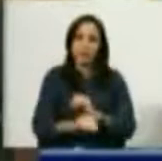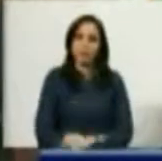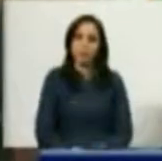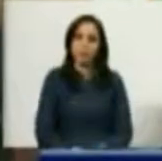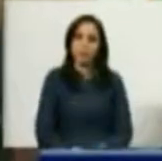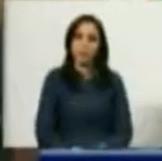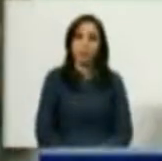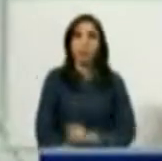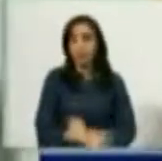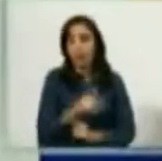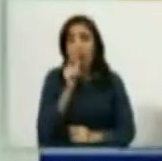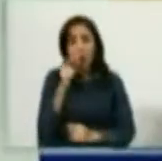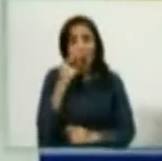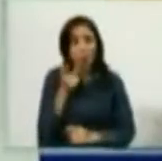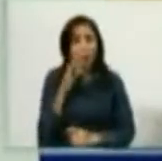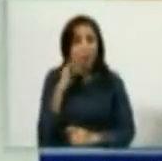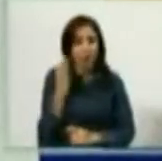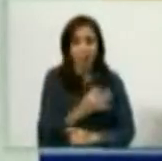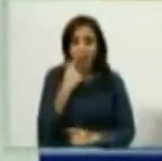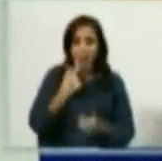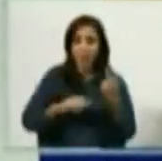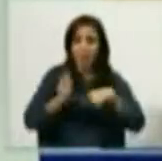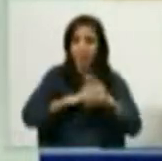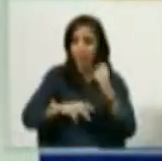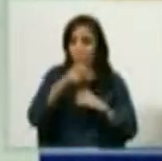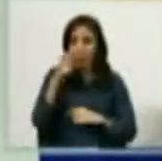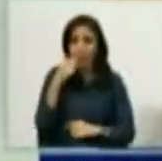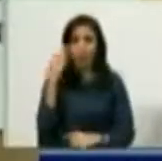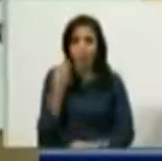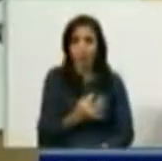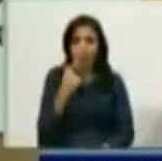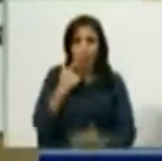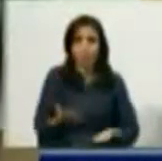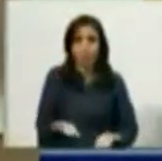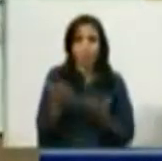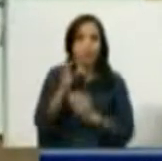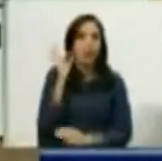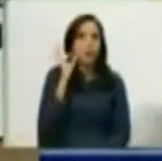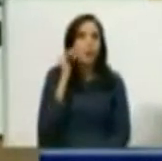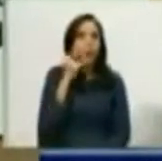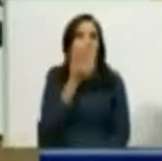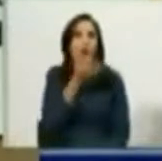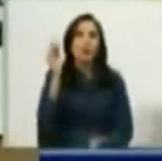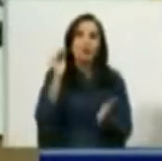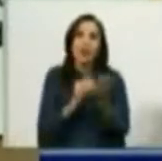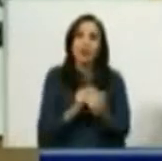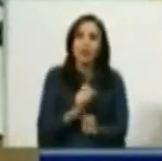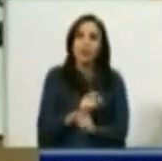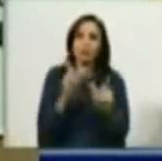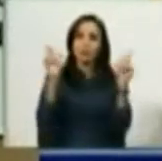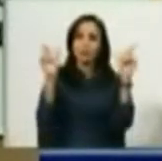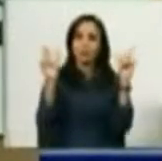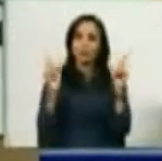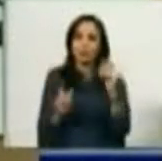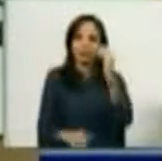Este sí es un mafioso gran mafioso es la señora Becerra reapareció vale